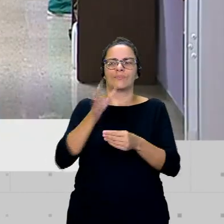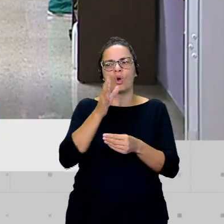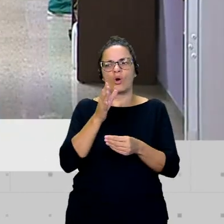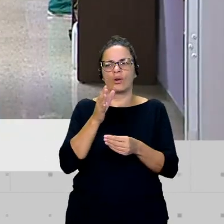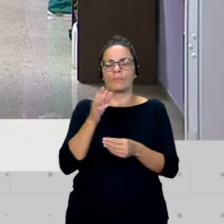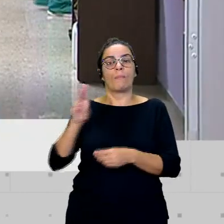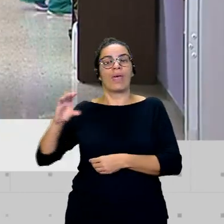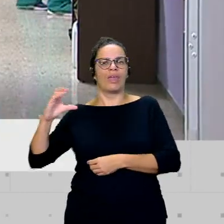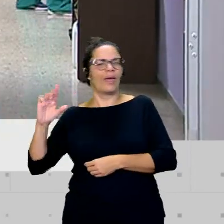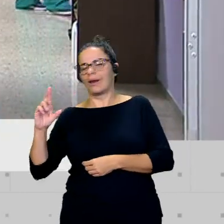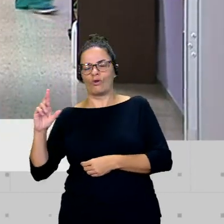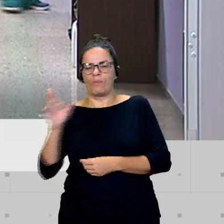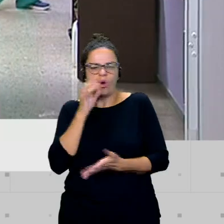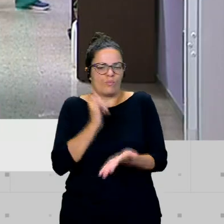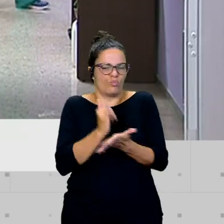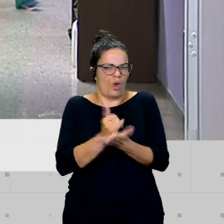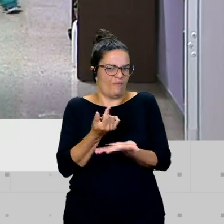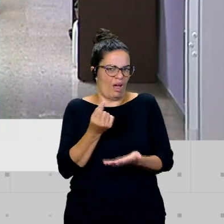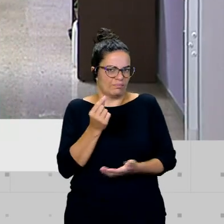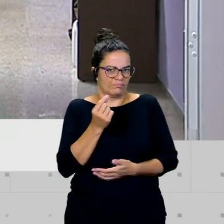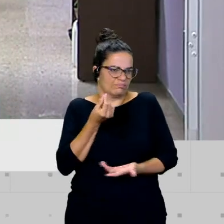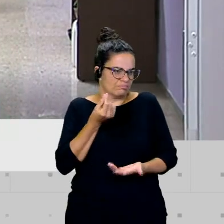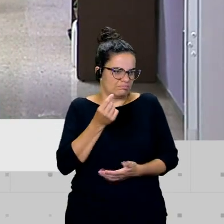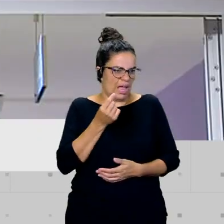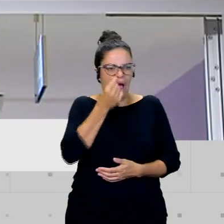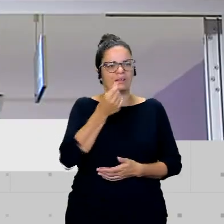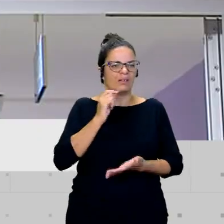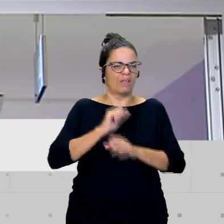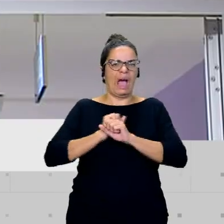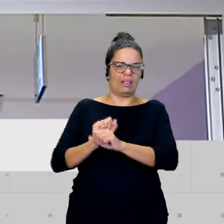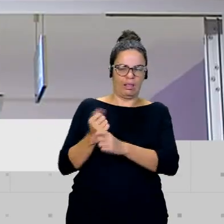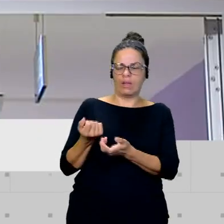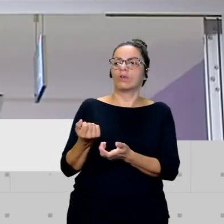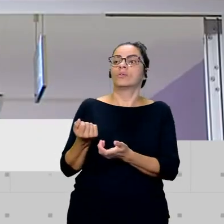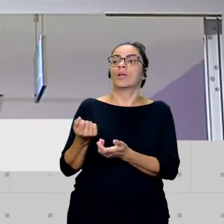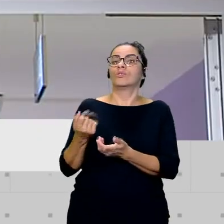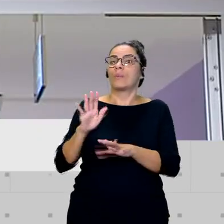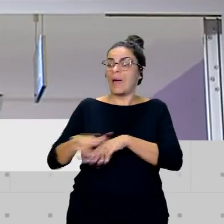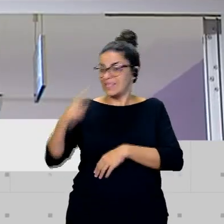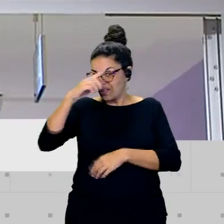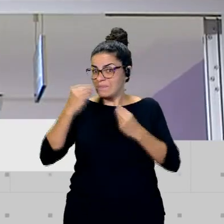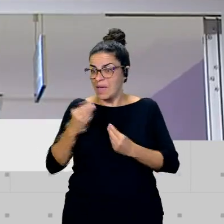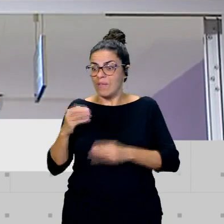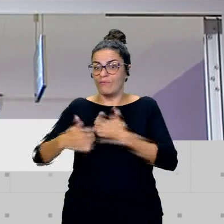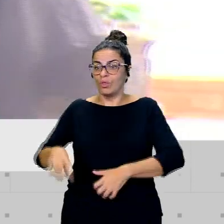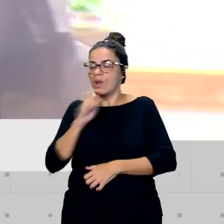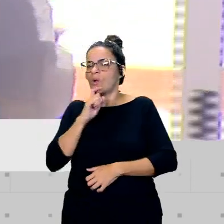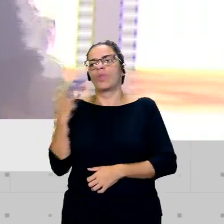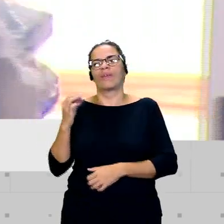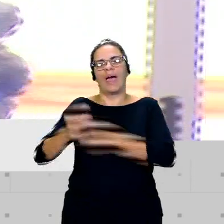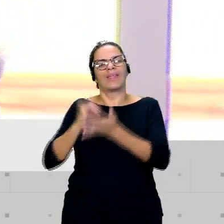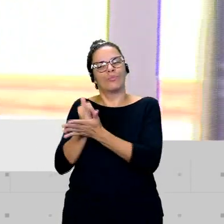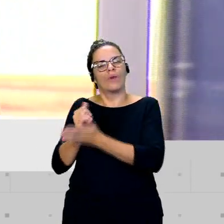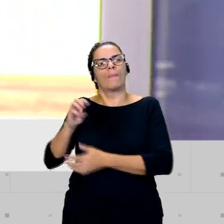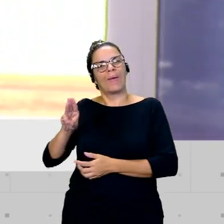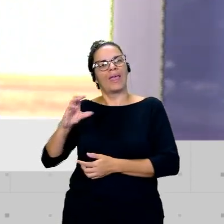PCR, y para secuenciar y saber que realmente es esta variante necesitamos hacer la PCR. Entonces tenemos muy pocas secuencias, todo hay que decirlo, ¿no? En